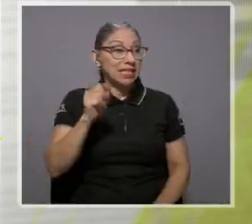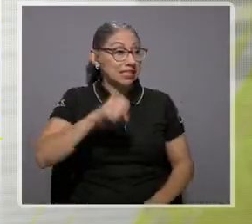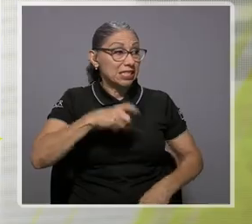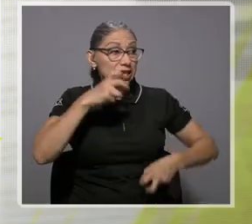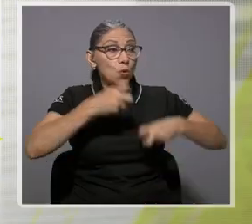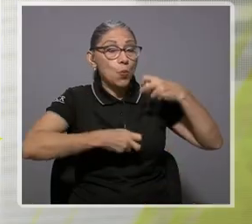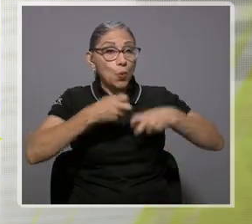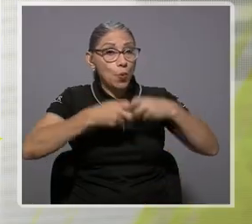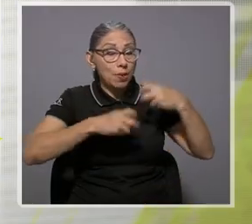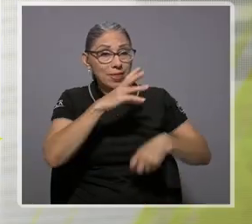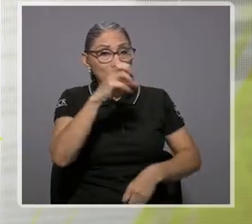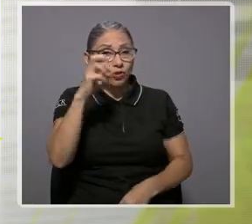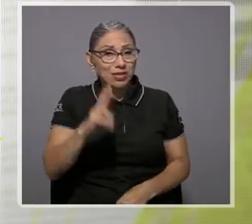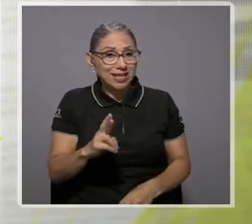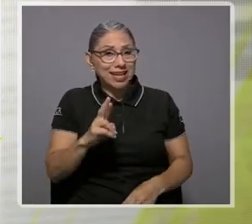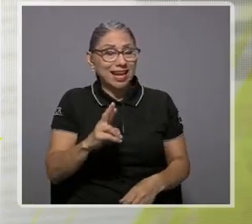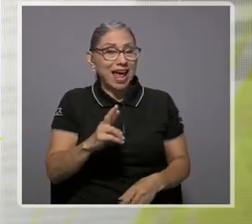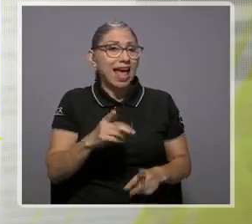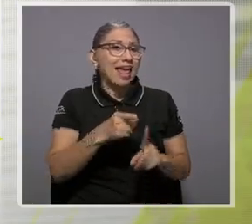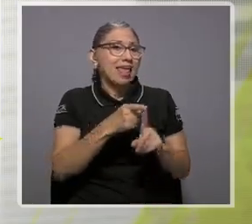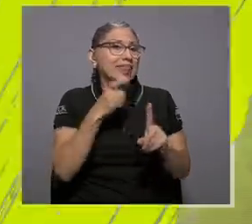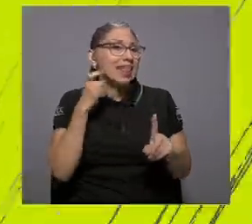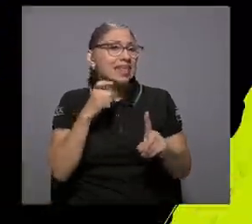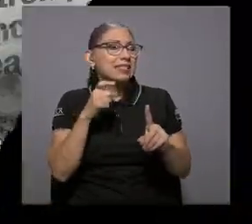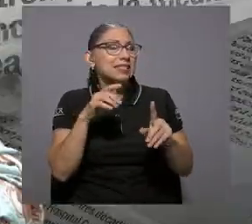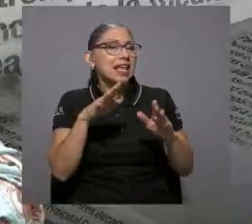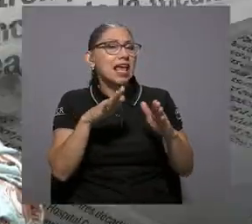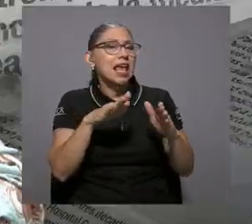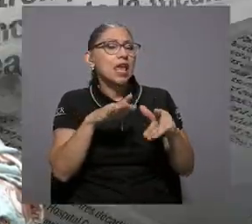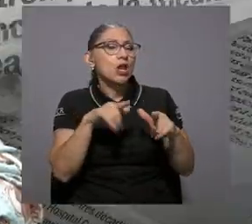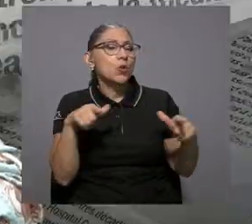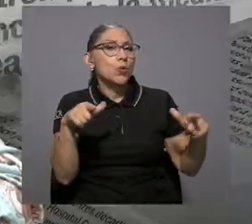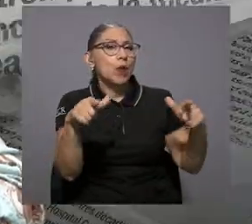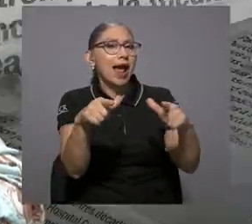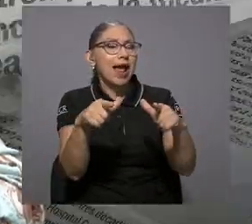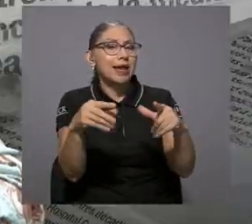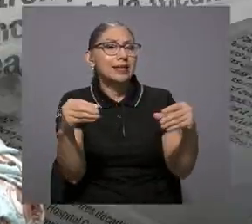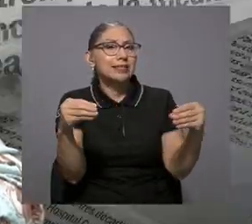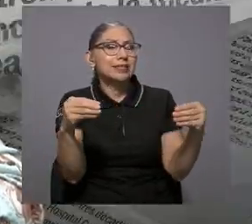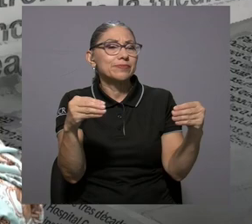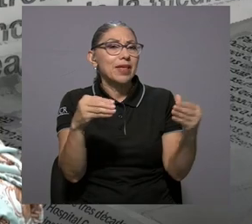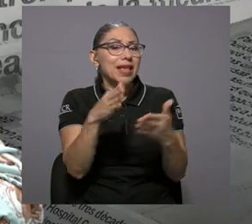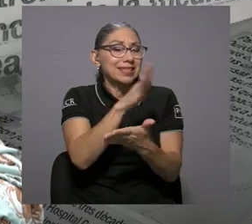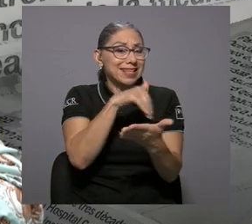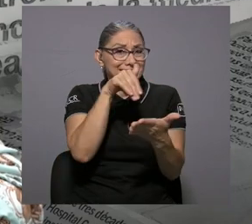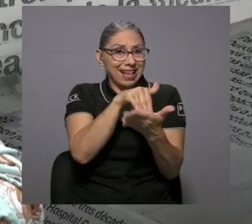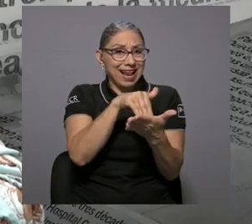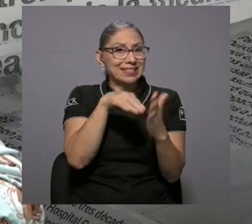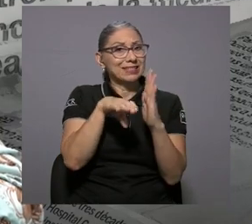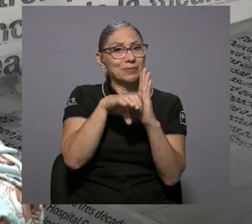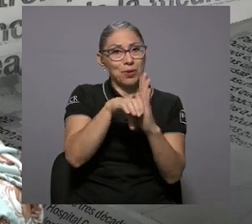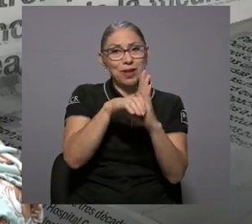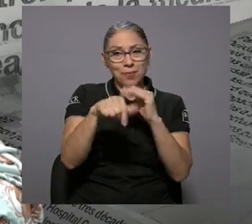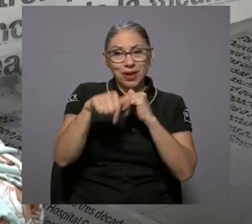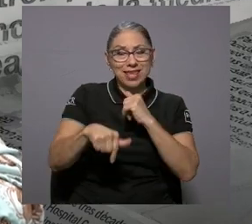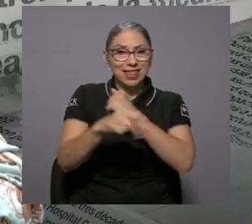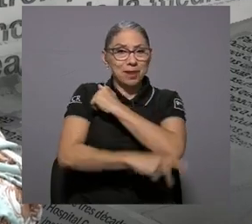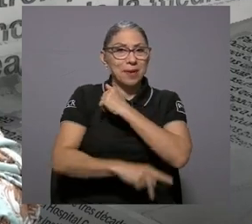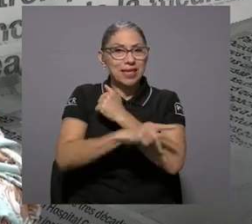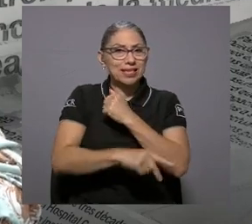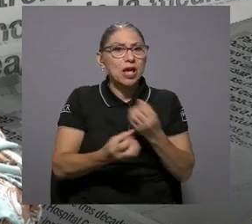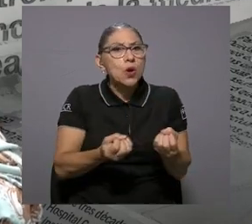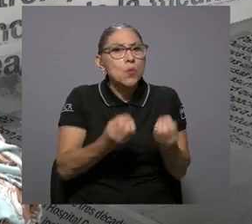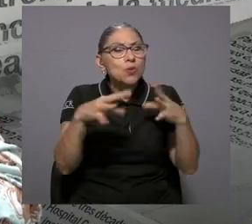que desde las zonas urbanas en el centro del país generamos muchas actividades que al